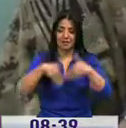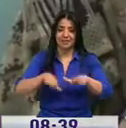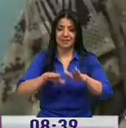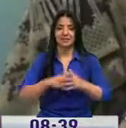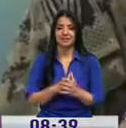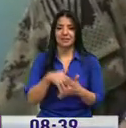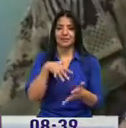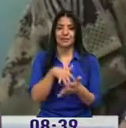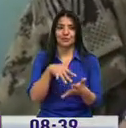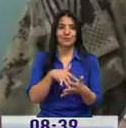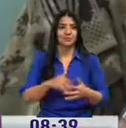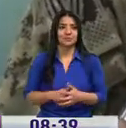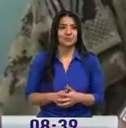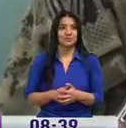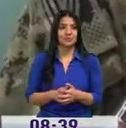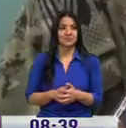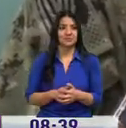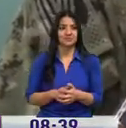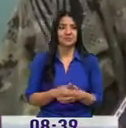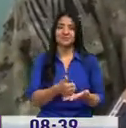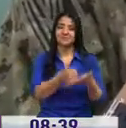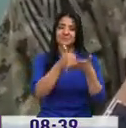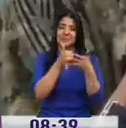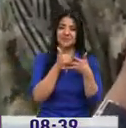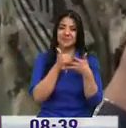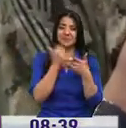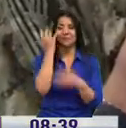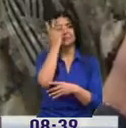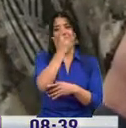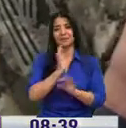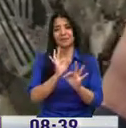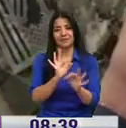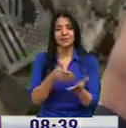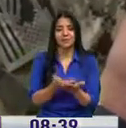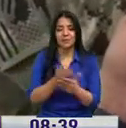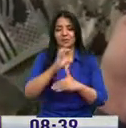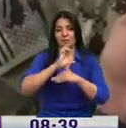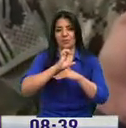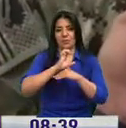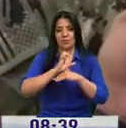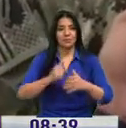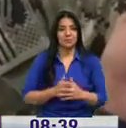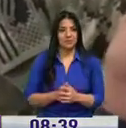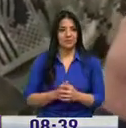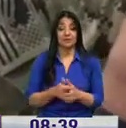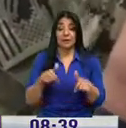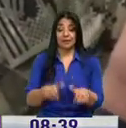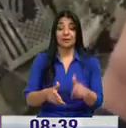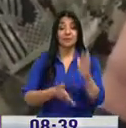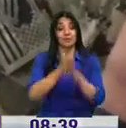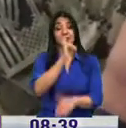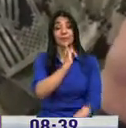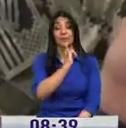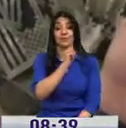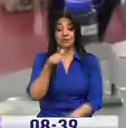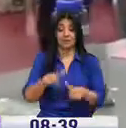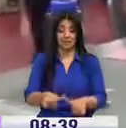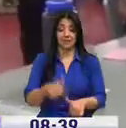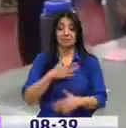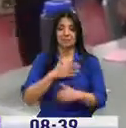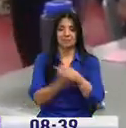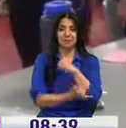como un circo que me ha dado la realización que es venir a este país y de donde yo crecí y de donde son mis padres.